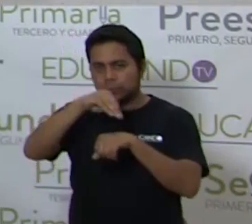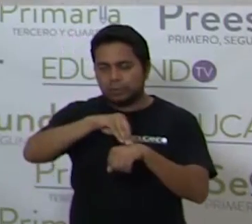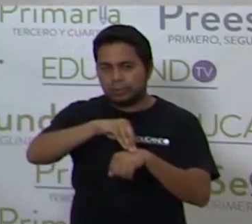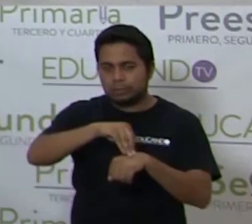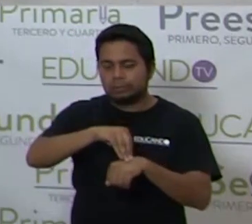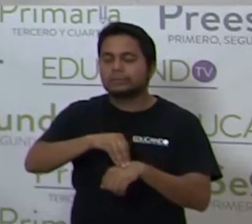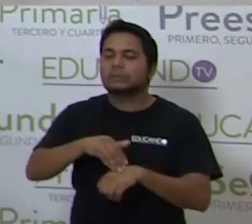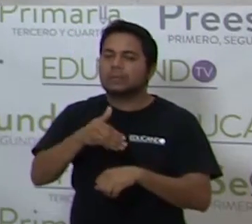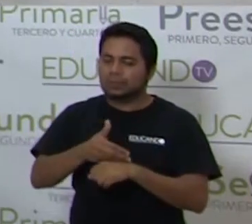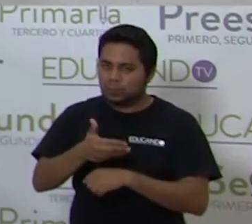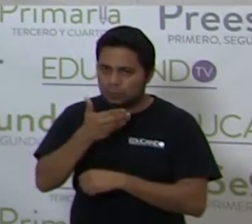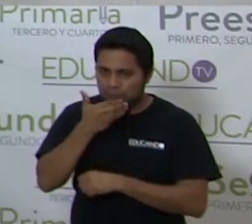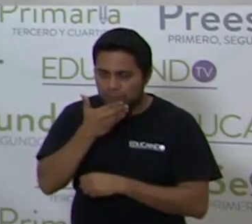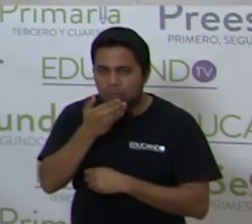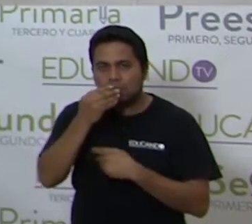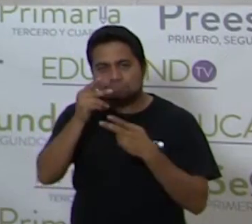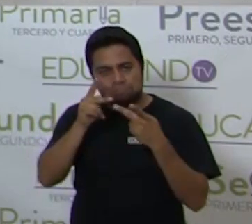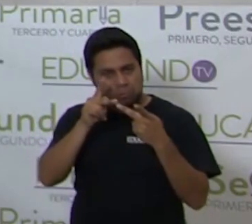Bien, correcto.